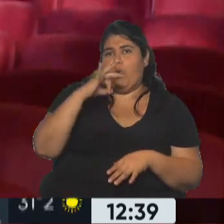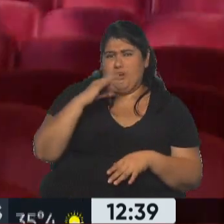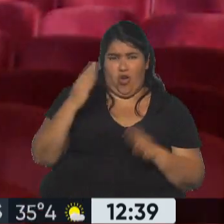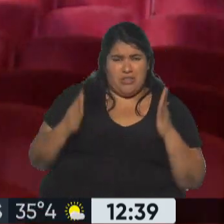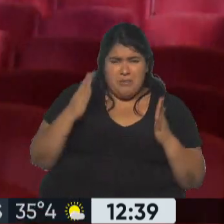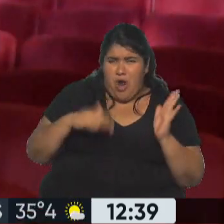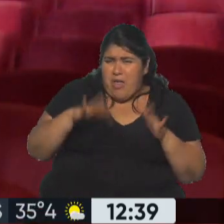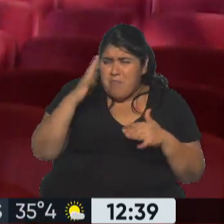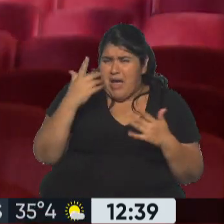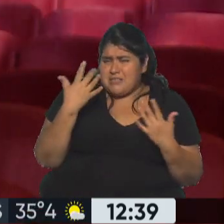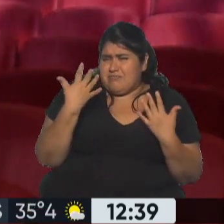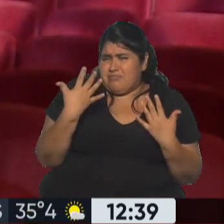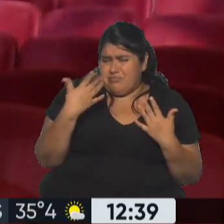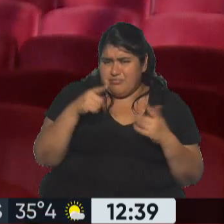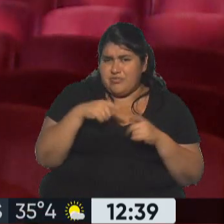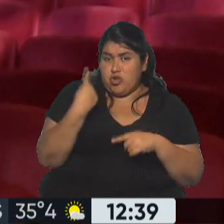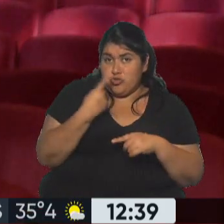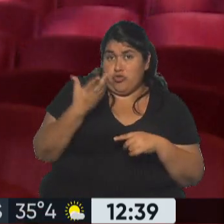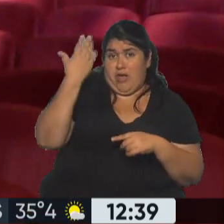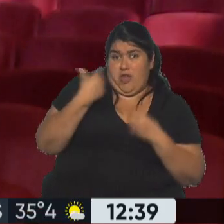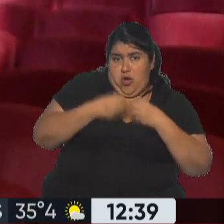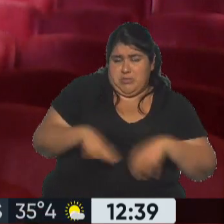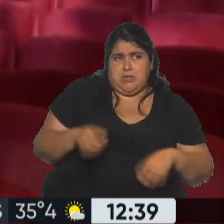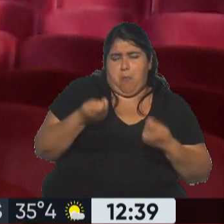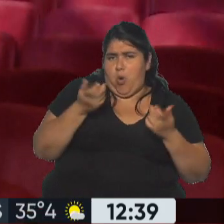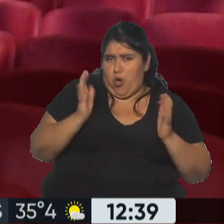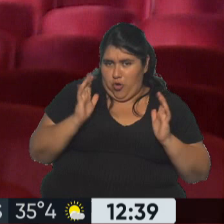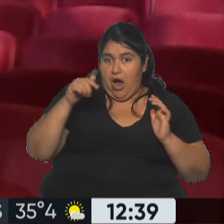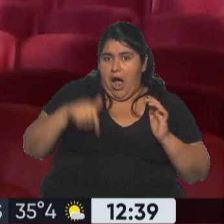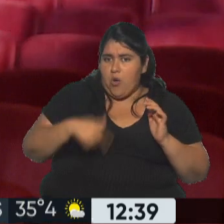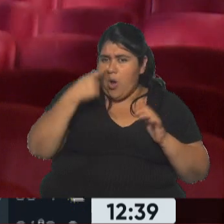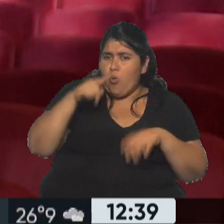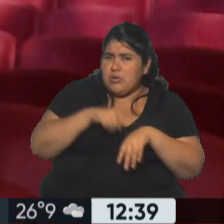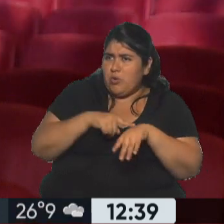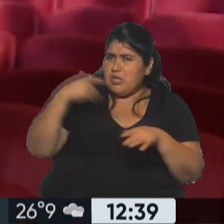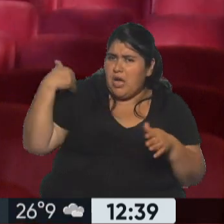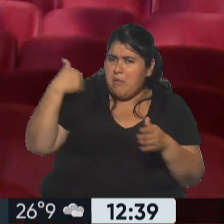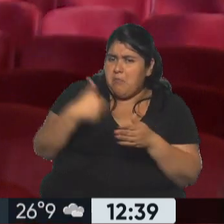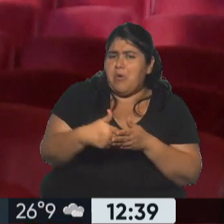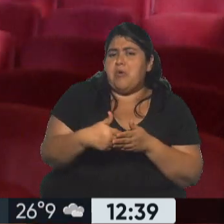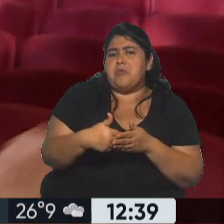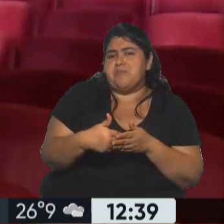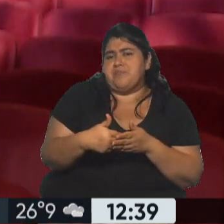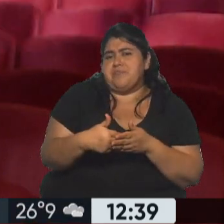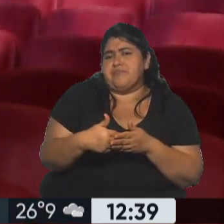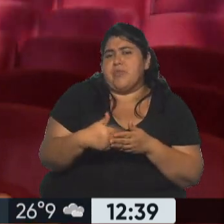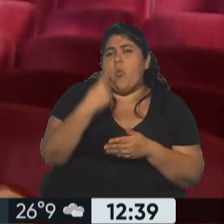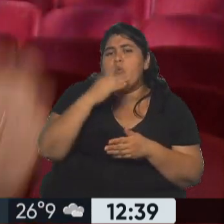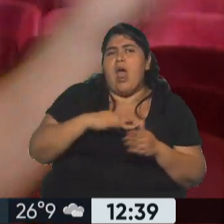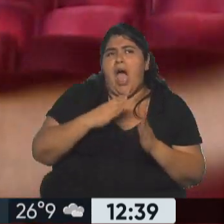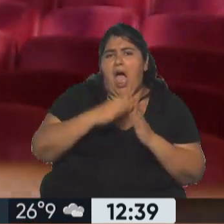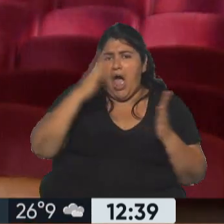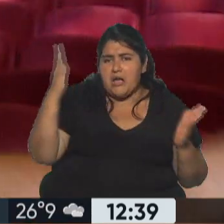más potente de Drácula desde que inició, porque todas las últimas temporadas, digamos, abarcaban un año, pero